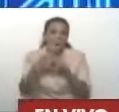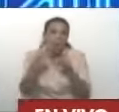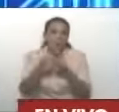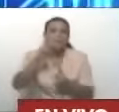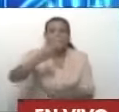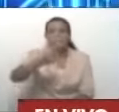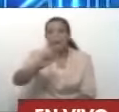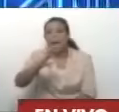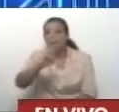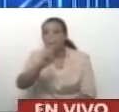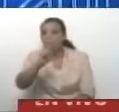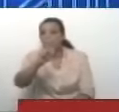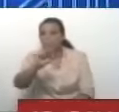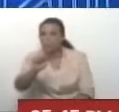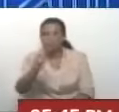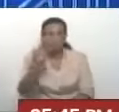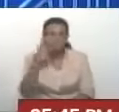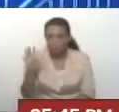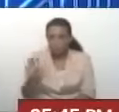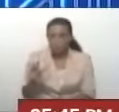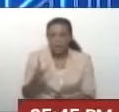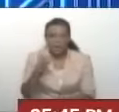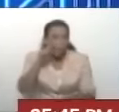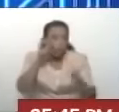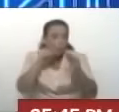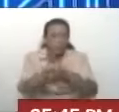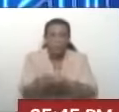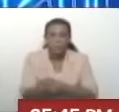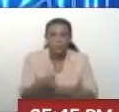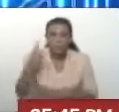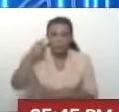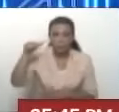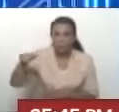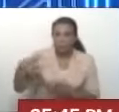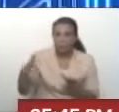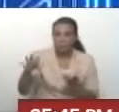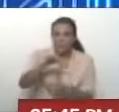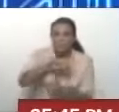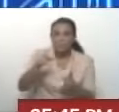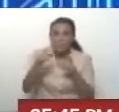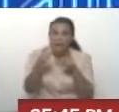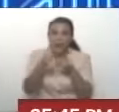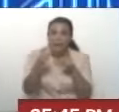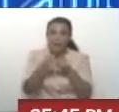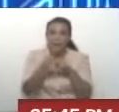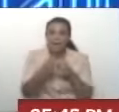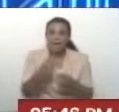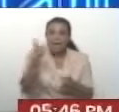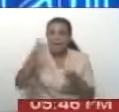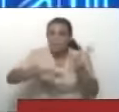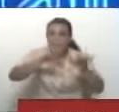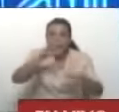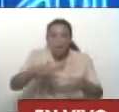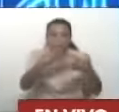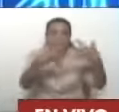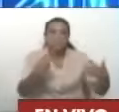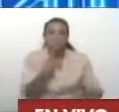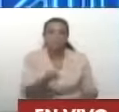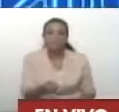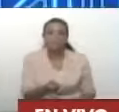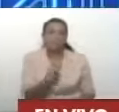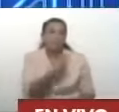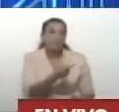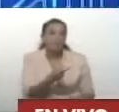digo. Están ahorita metidos en una fase de manipulación de cada discurso, cada palabra, cada cosa que yo